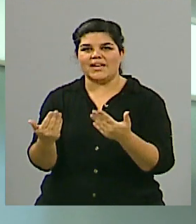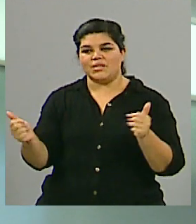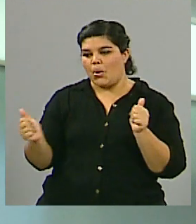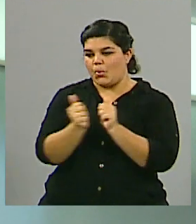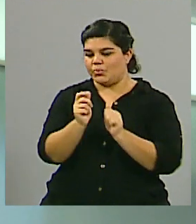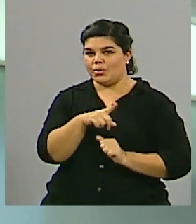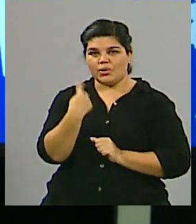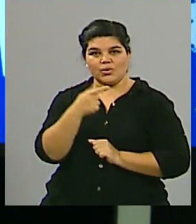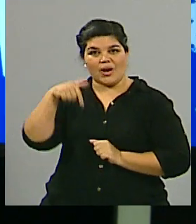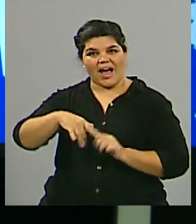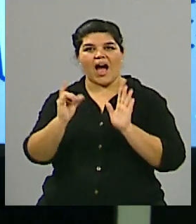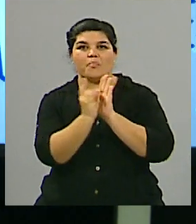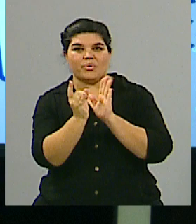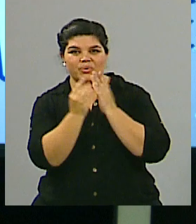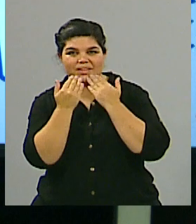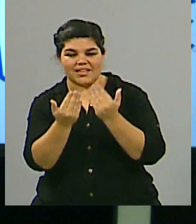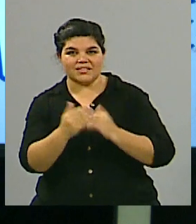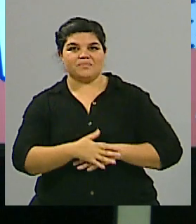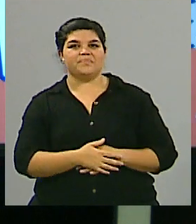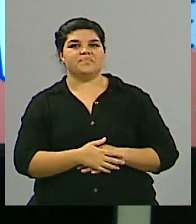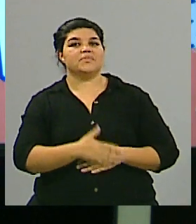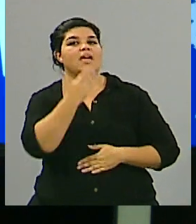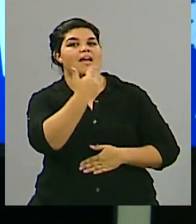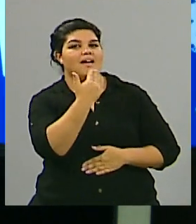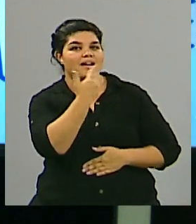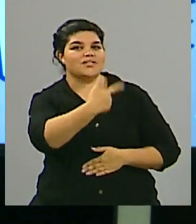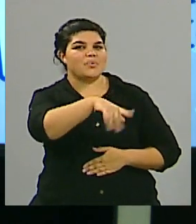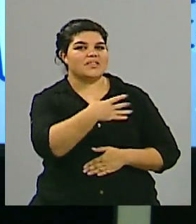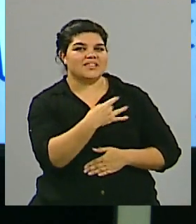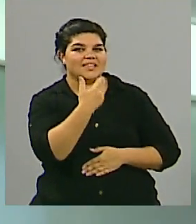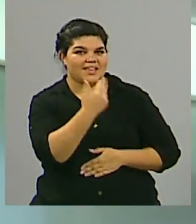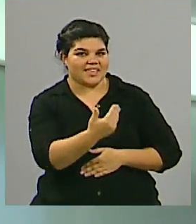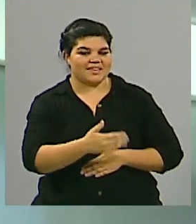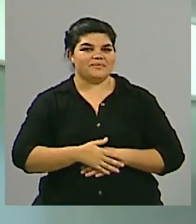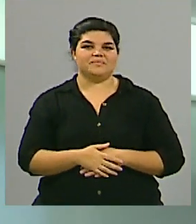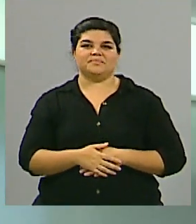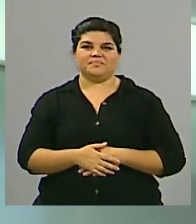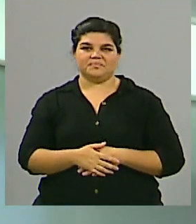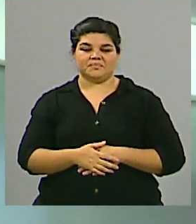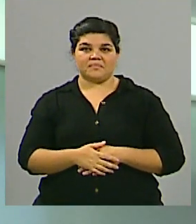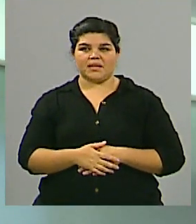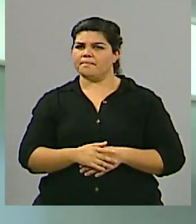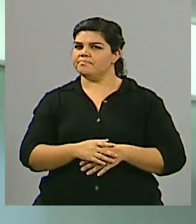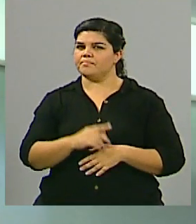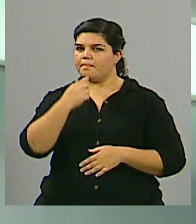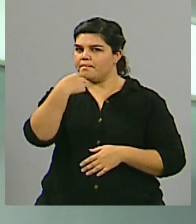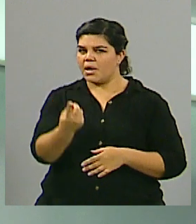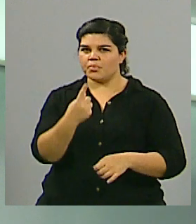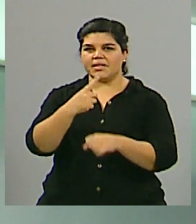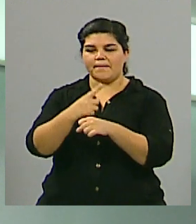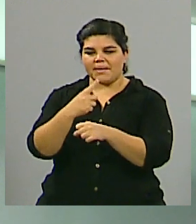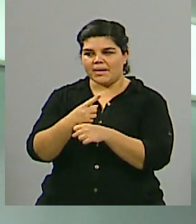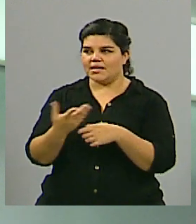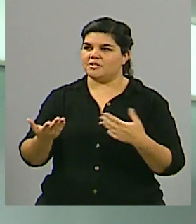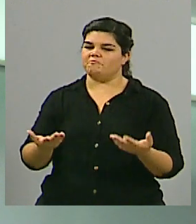Apuntes. ¿Cómo estás? Bien, muchas gracias a ustedes por la invitación. Bueno, la primera pregunta está vinculada en cómo se